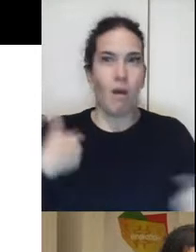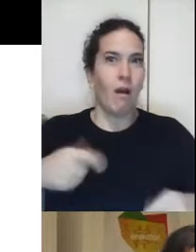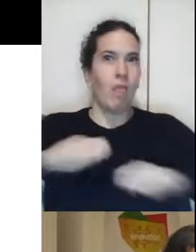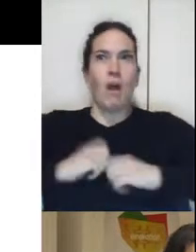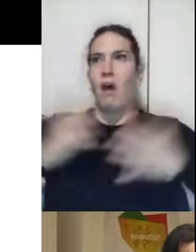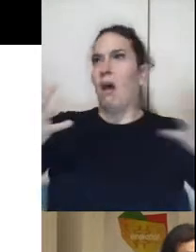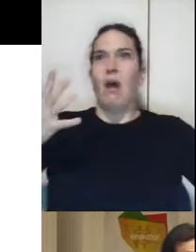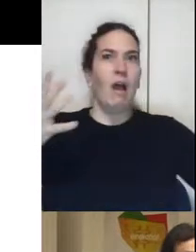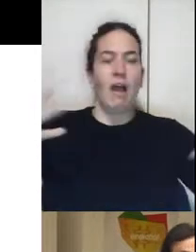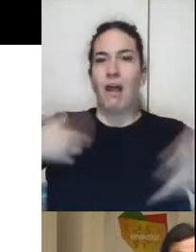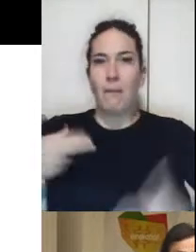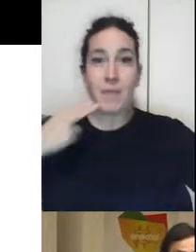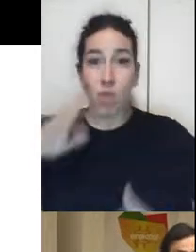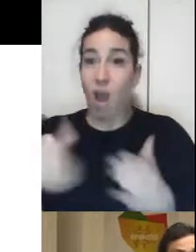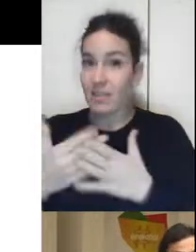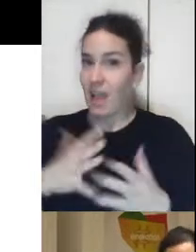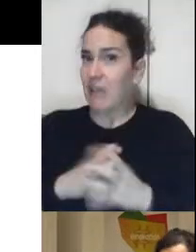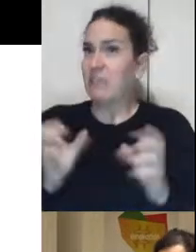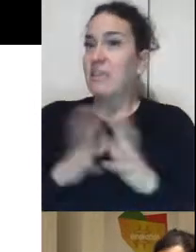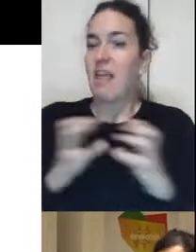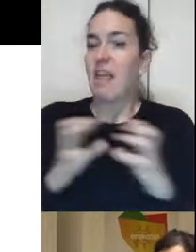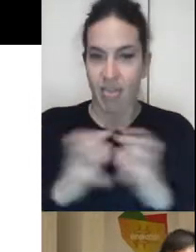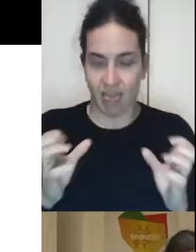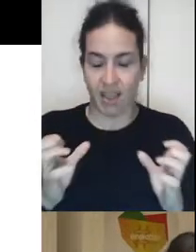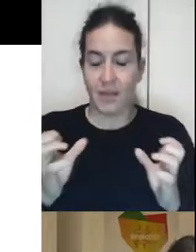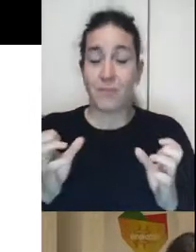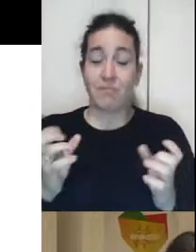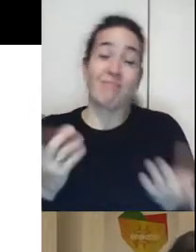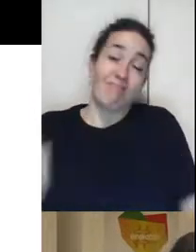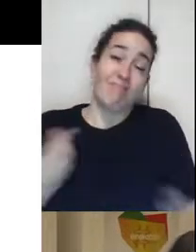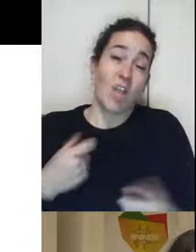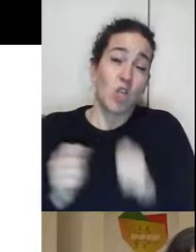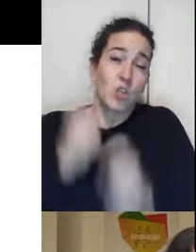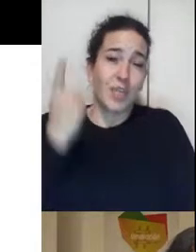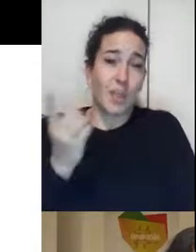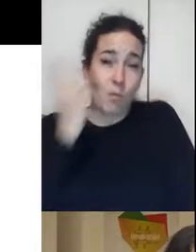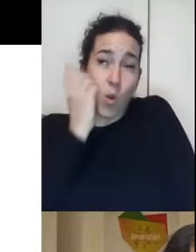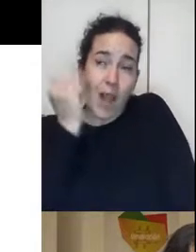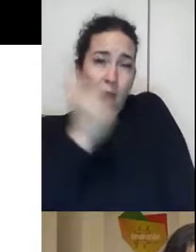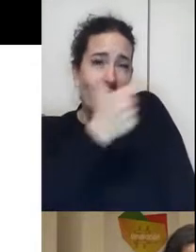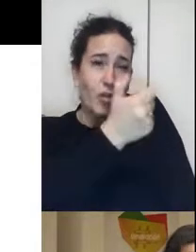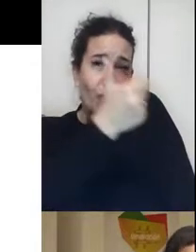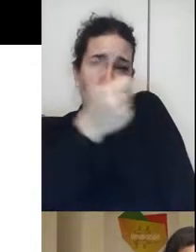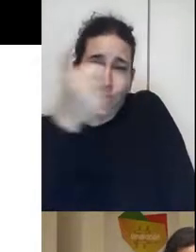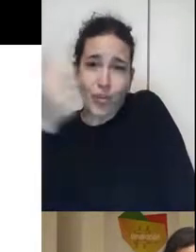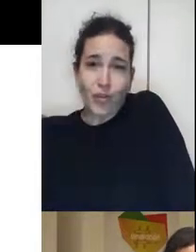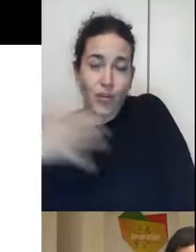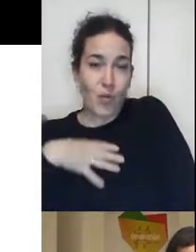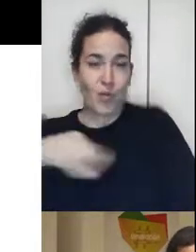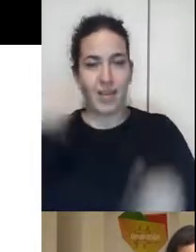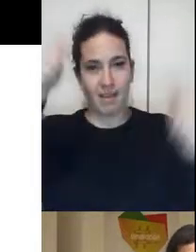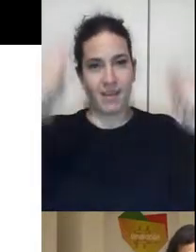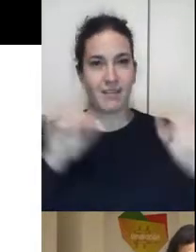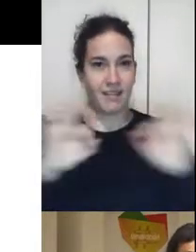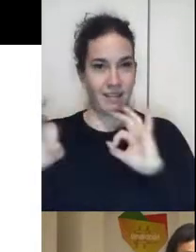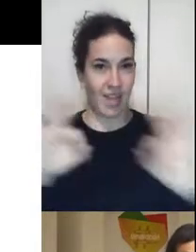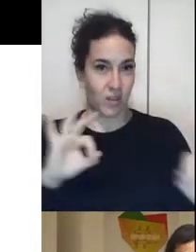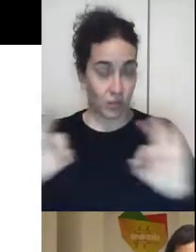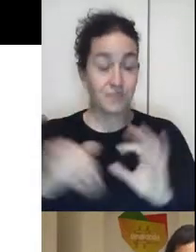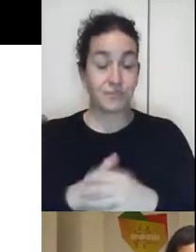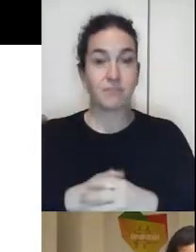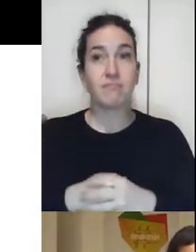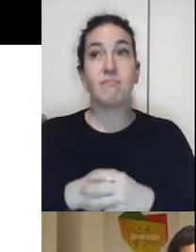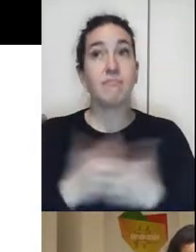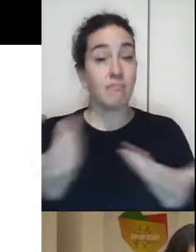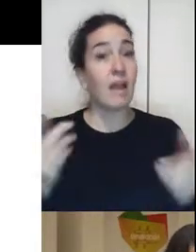les produce incluso ansiedad. Afortunadamente llevan teléfono móvil y pueden fotografiar carteles de teatro. Y los carteles de teatro son algunos de los carteles o de los